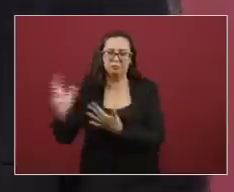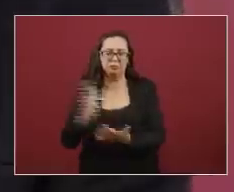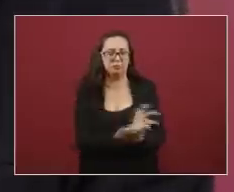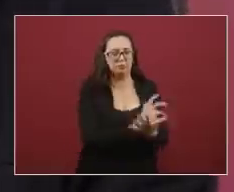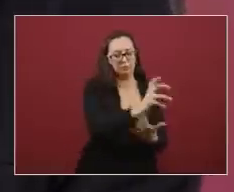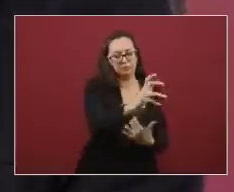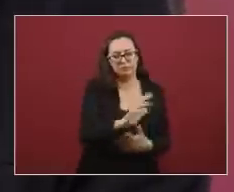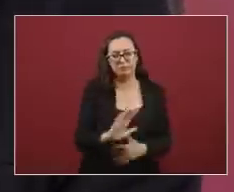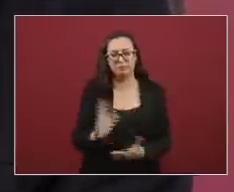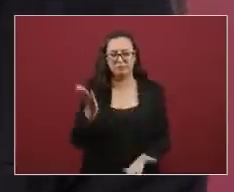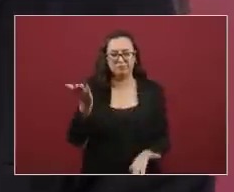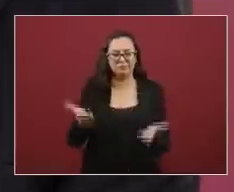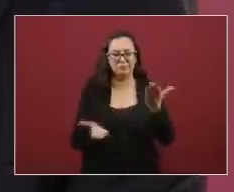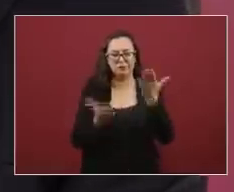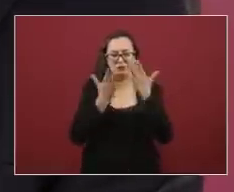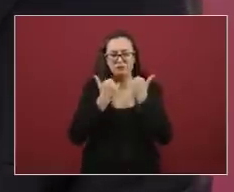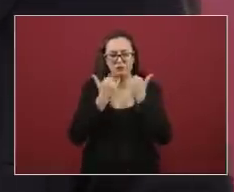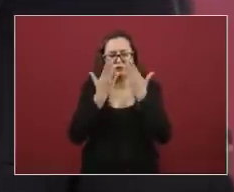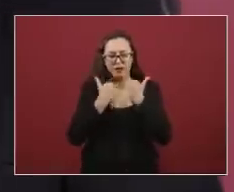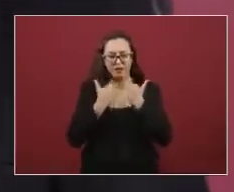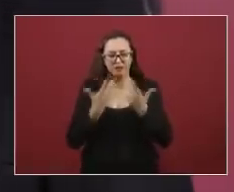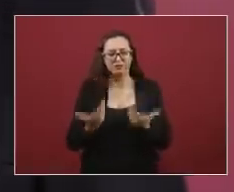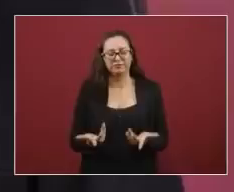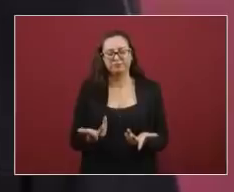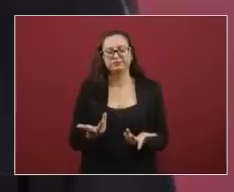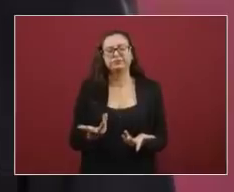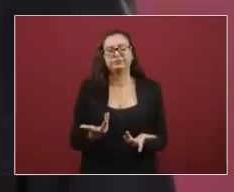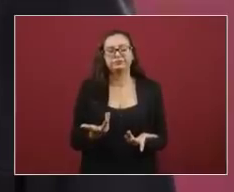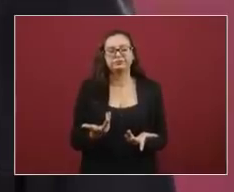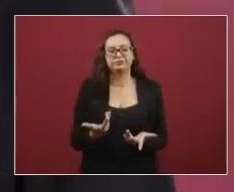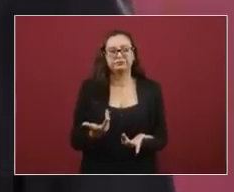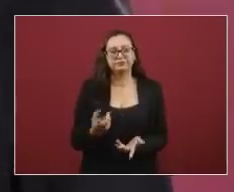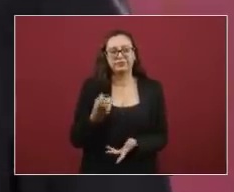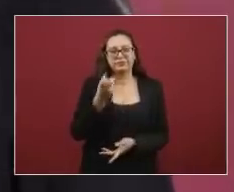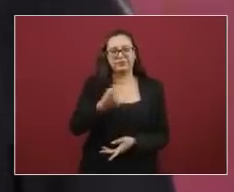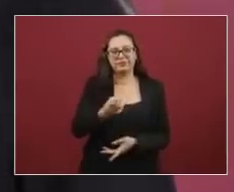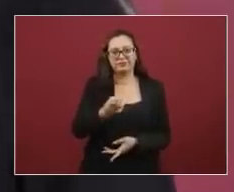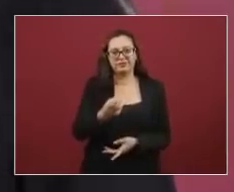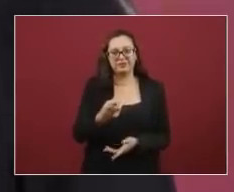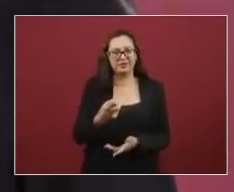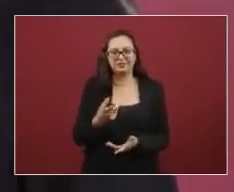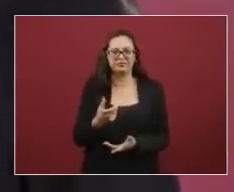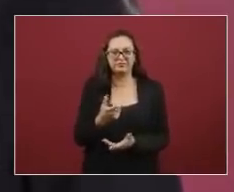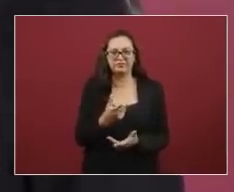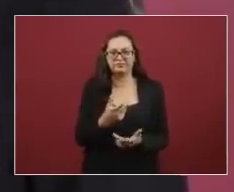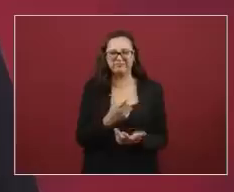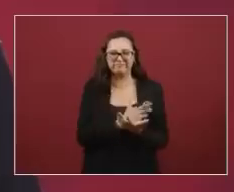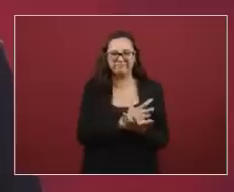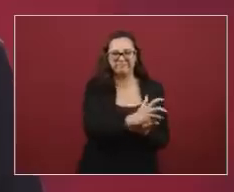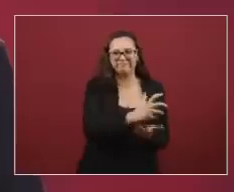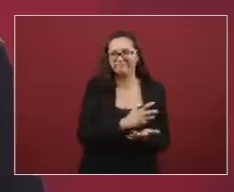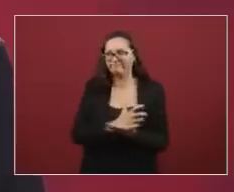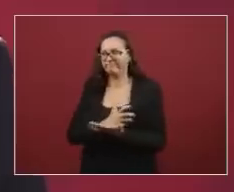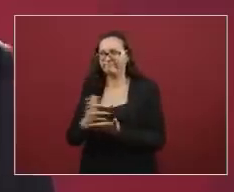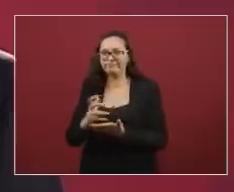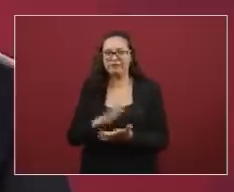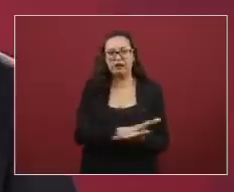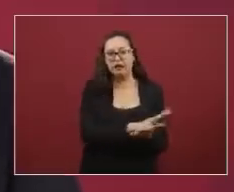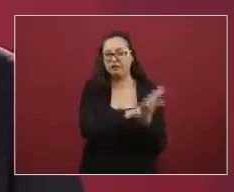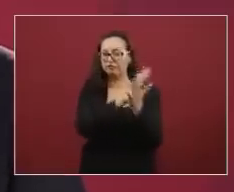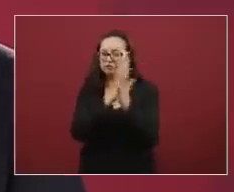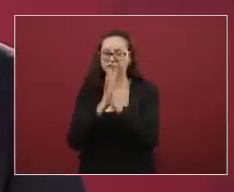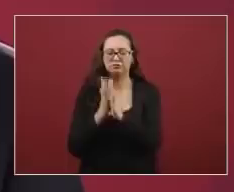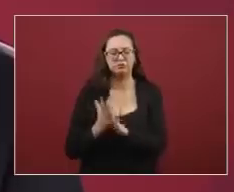y pues no quieren que se lleve a cabo la transformación,